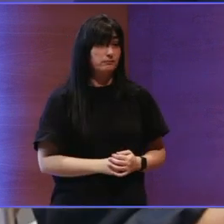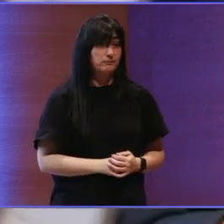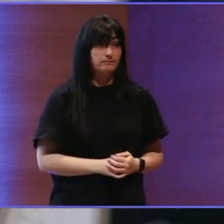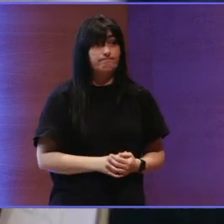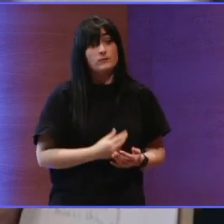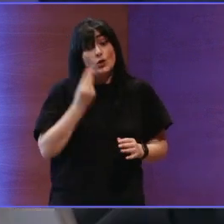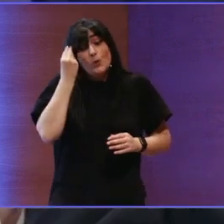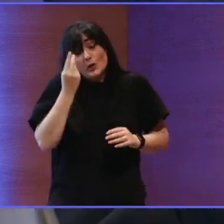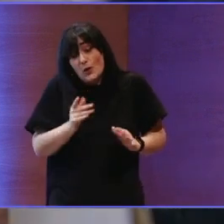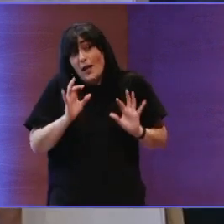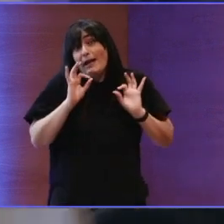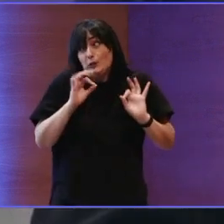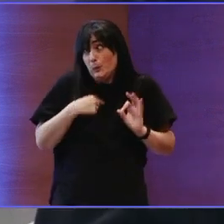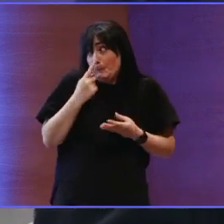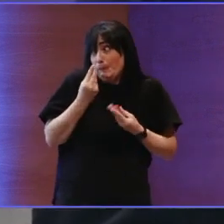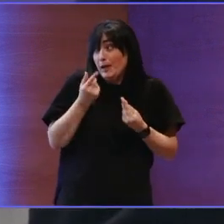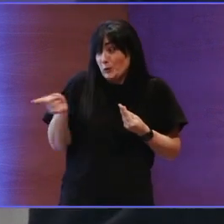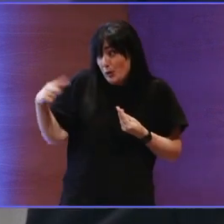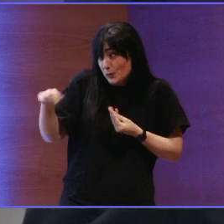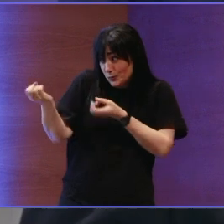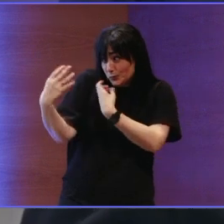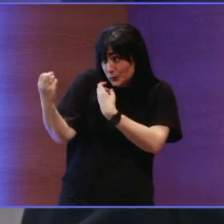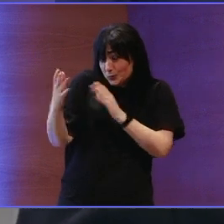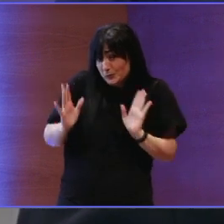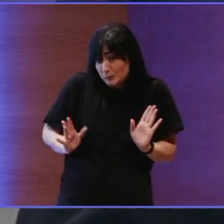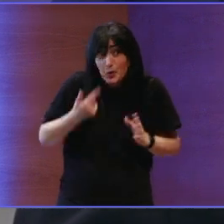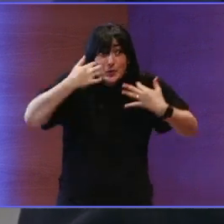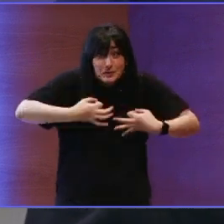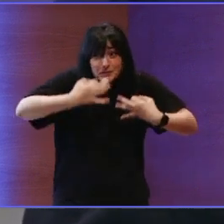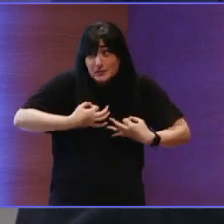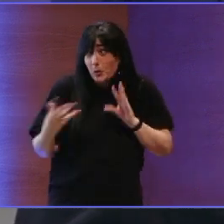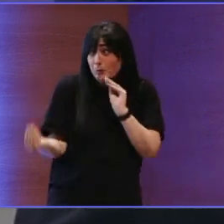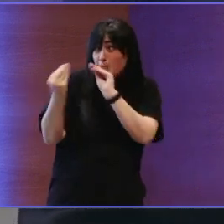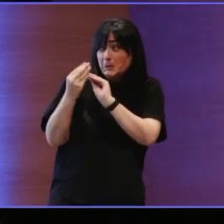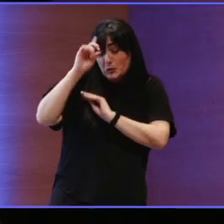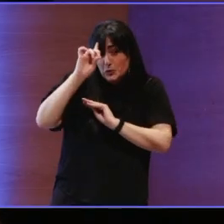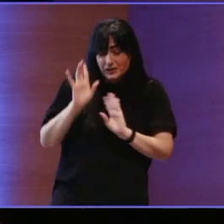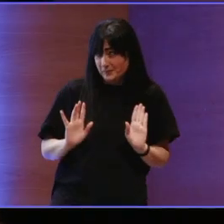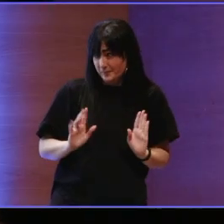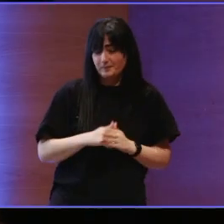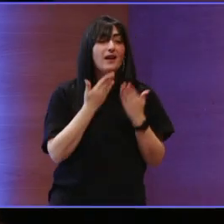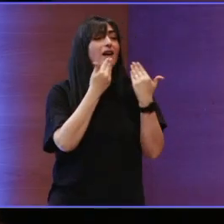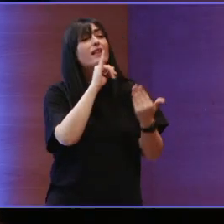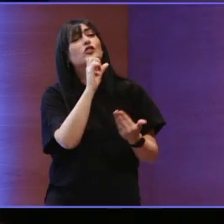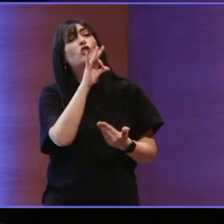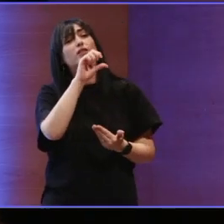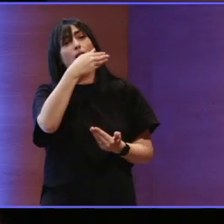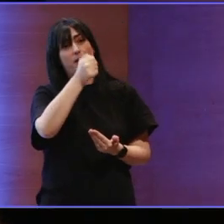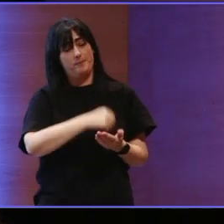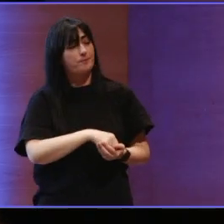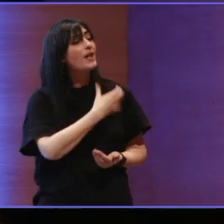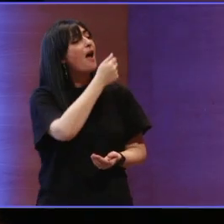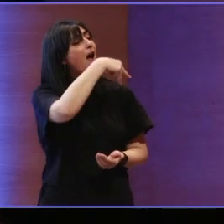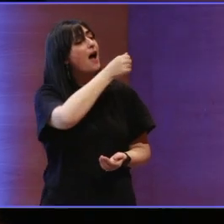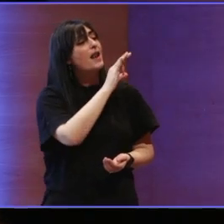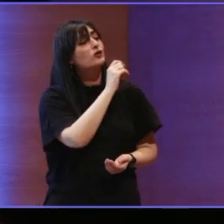lo que me ha sonado de lo que habéis dicho pero no estoy muy seguro de que estéis de acuerdo vosotros conmigo gracias sofí eh si